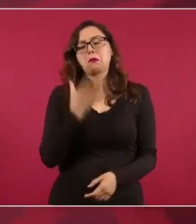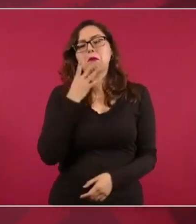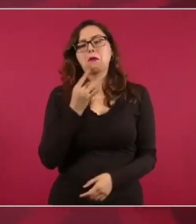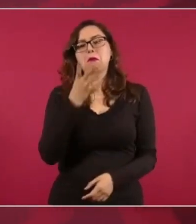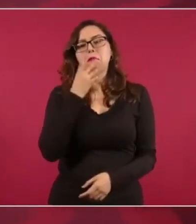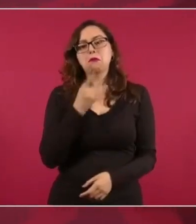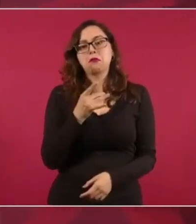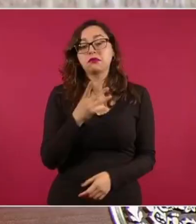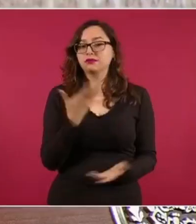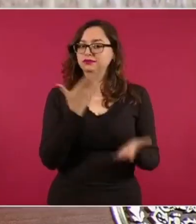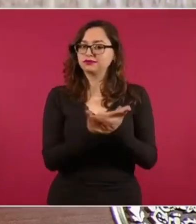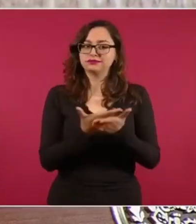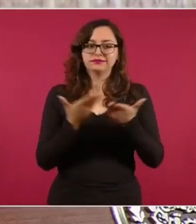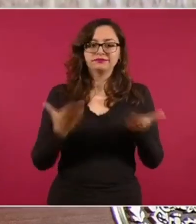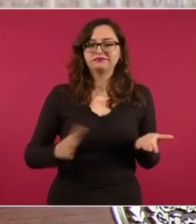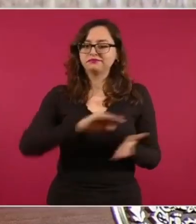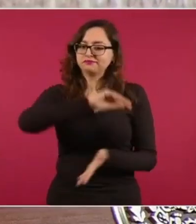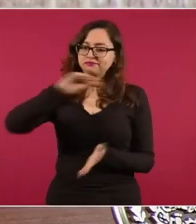Ahora sí.